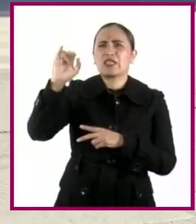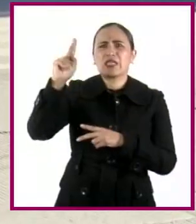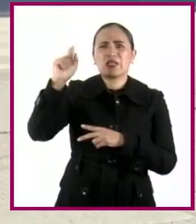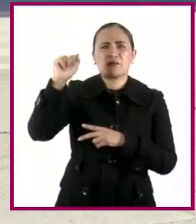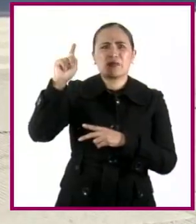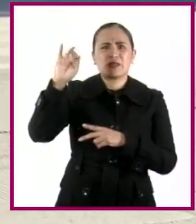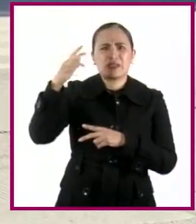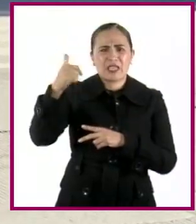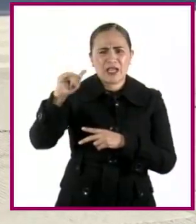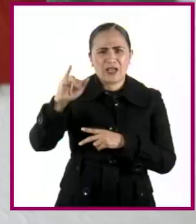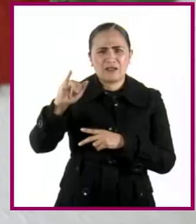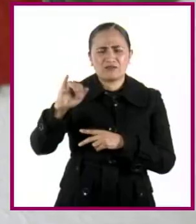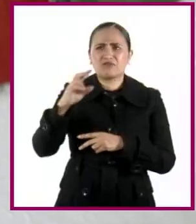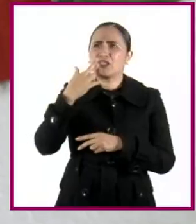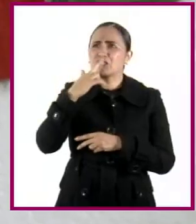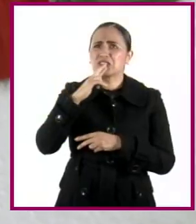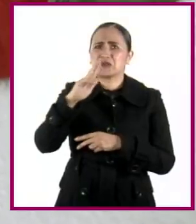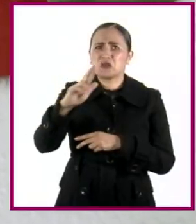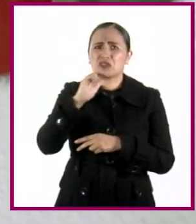Ay, Hipatia.